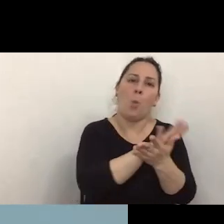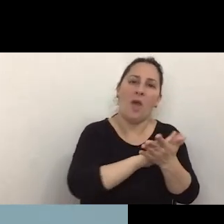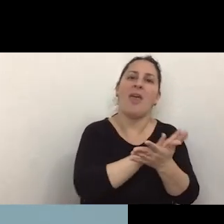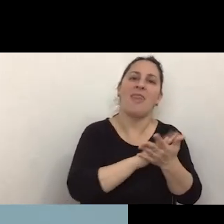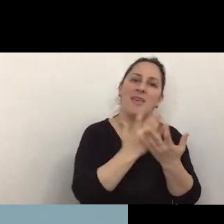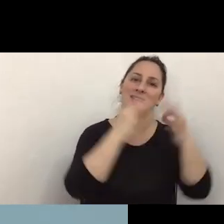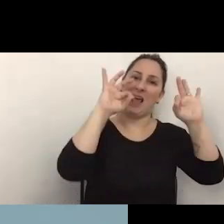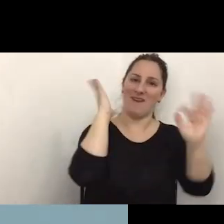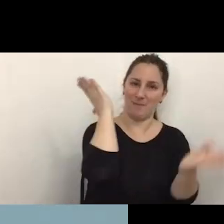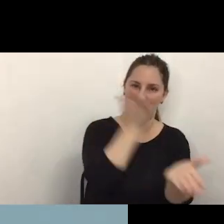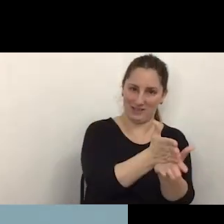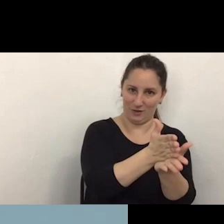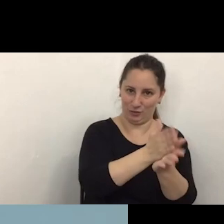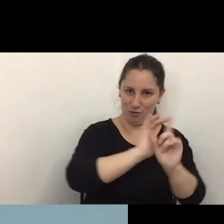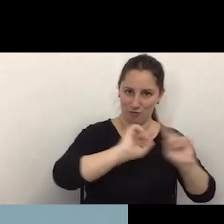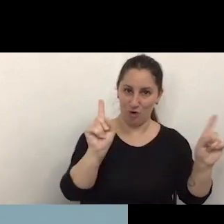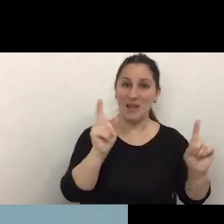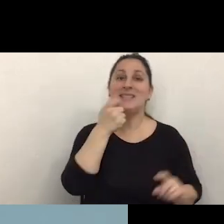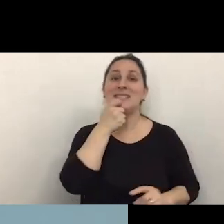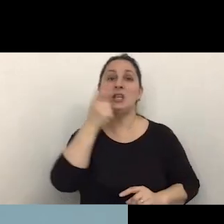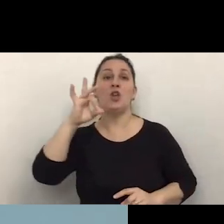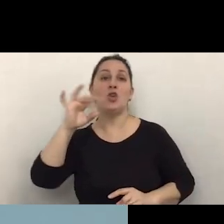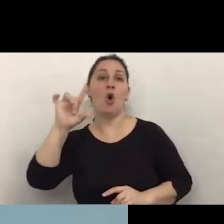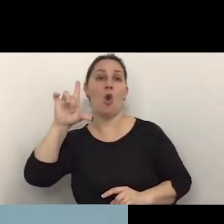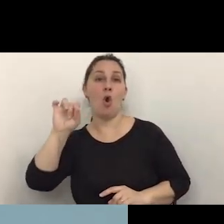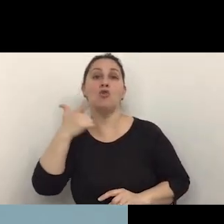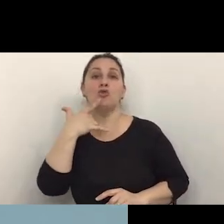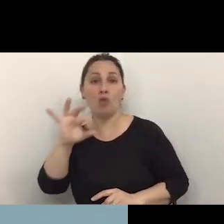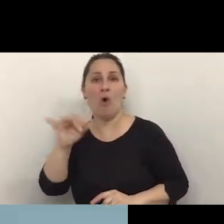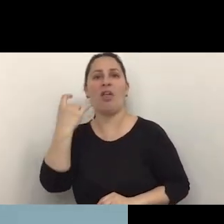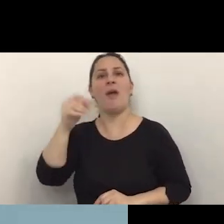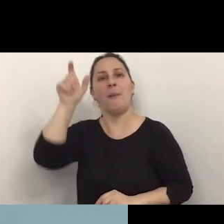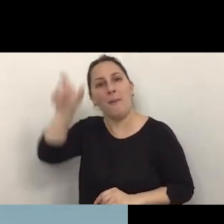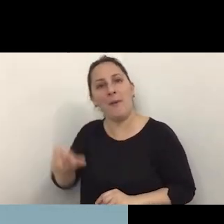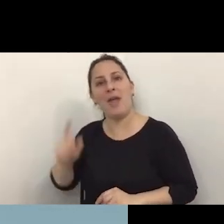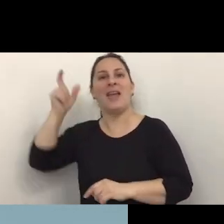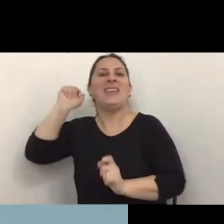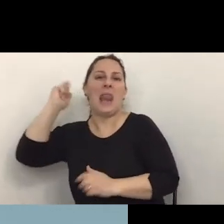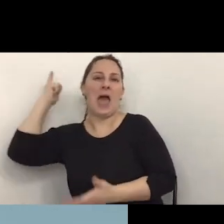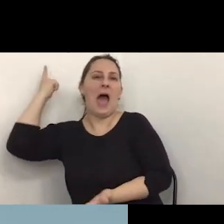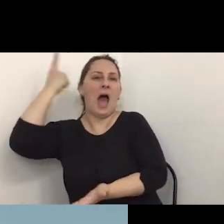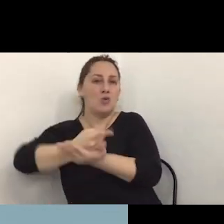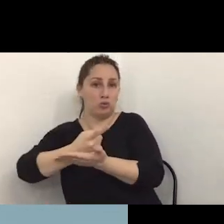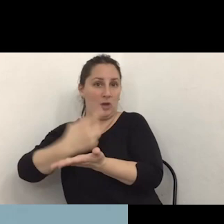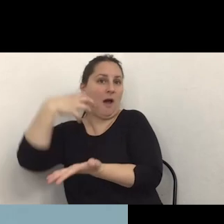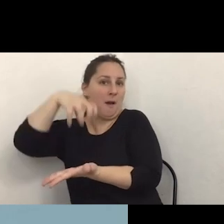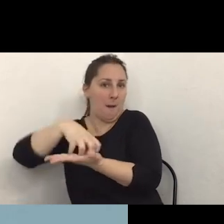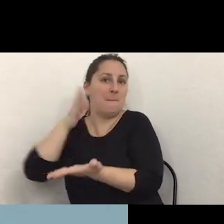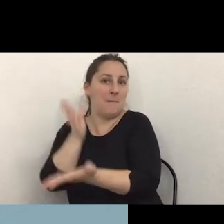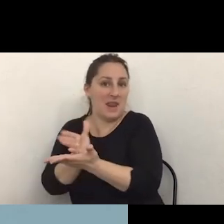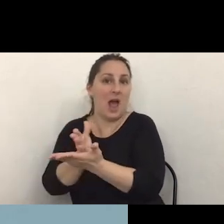de la sanción, y si es dolosa, tiene que estar a cargo de la parte acusadora en sede penal o del fisco en